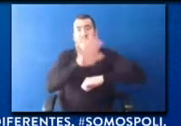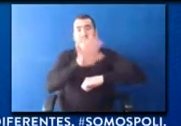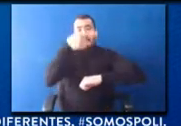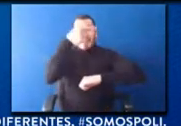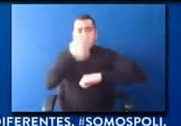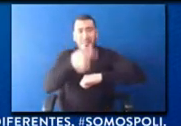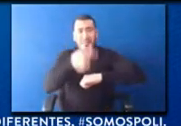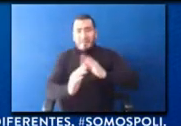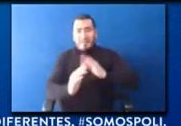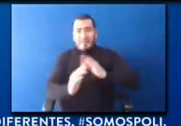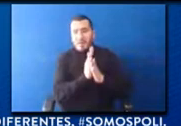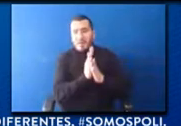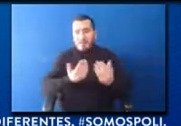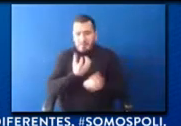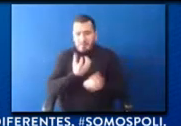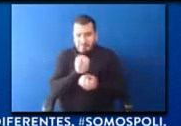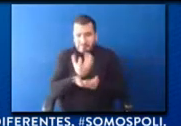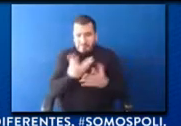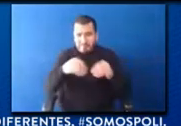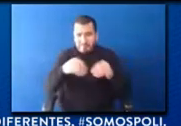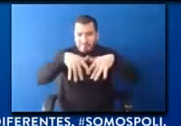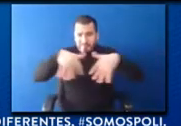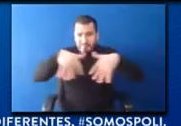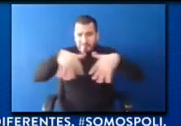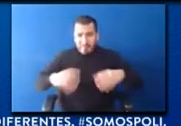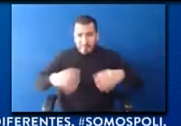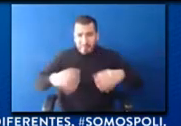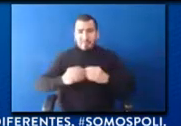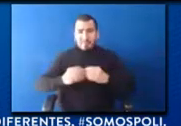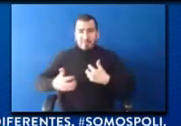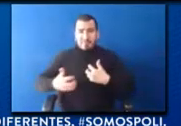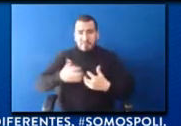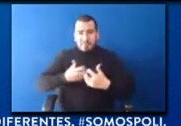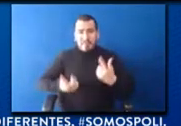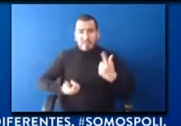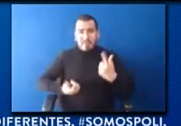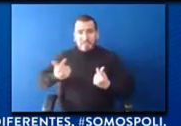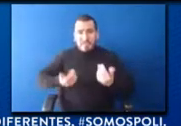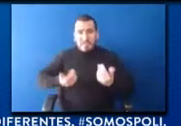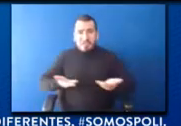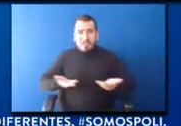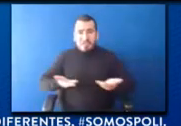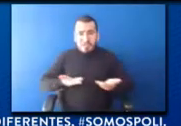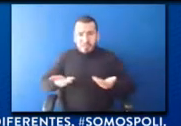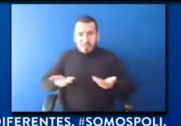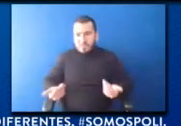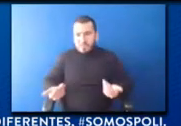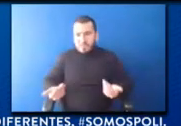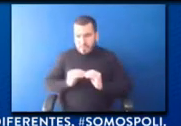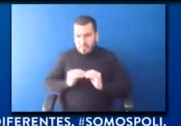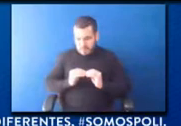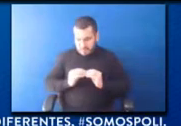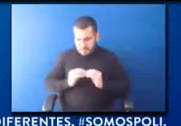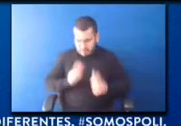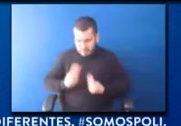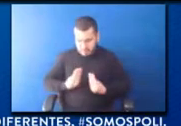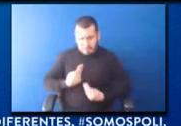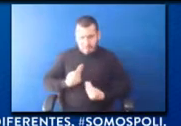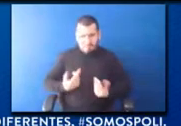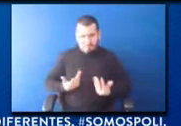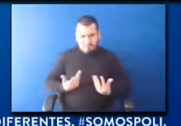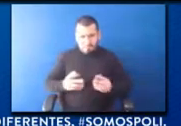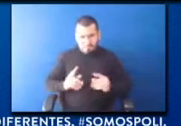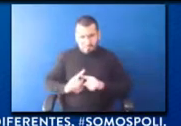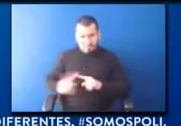cómo estructuro una red de servicios financieros o de cualquier otro tipo de interacciones que están teniendo las